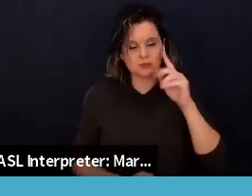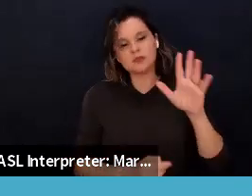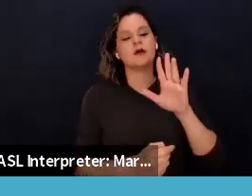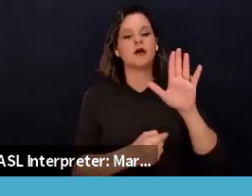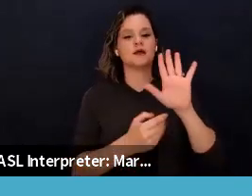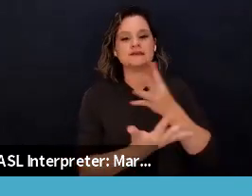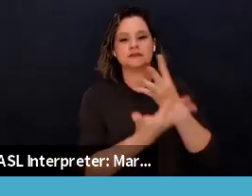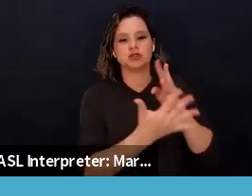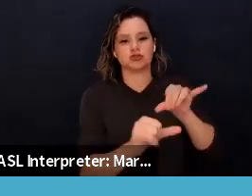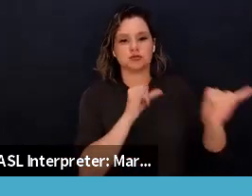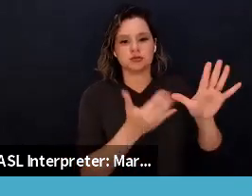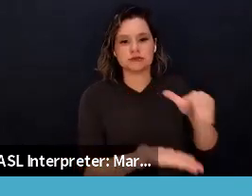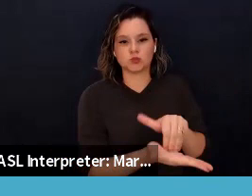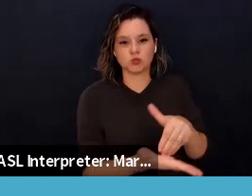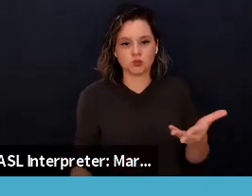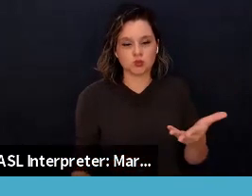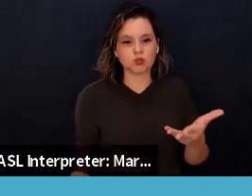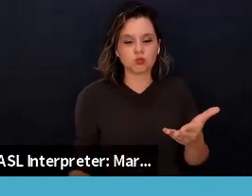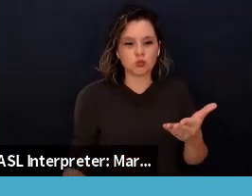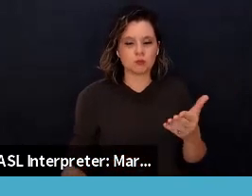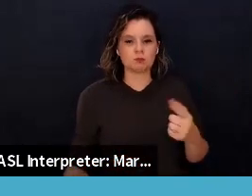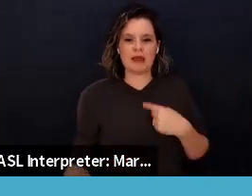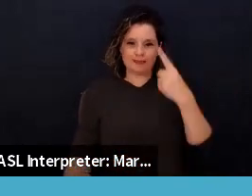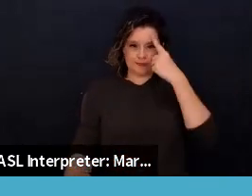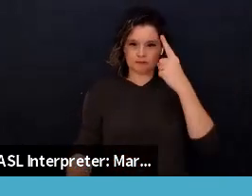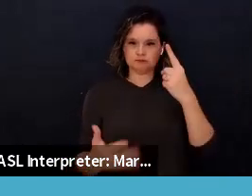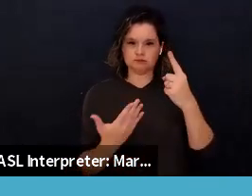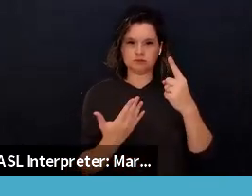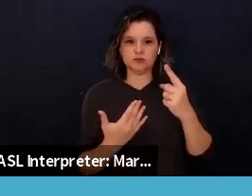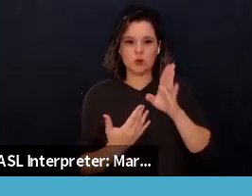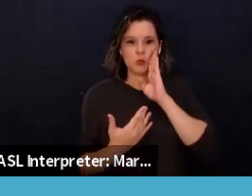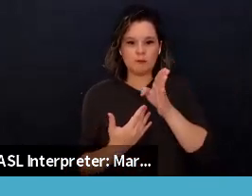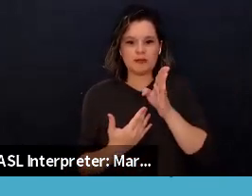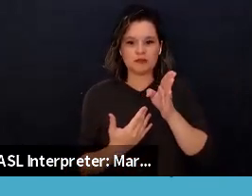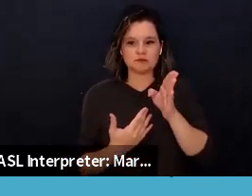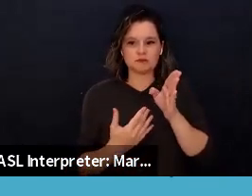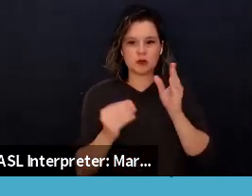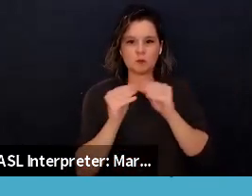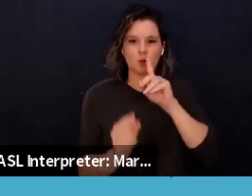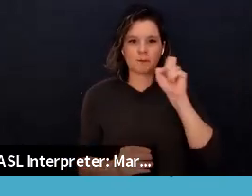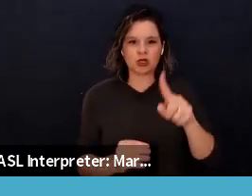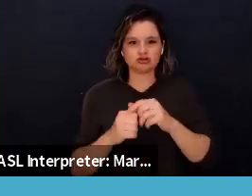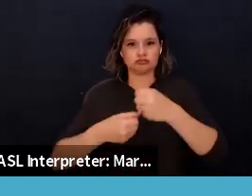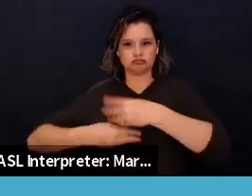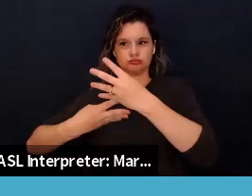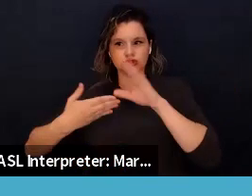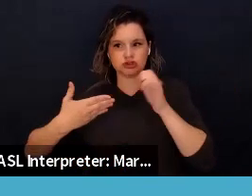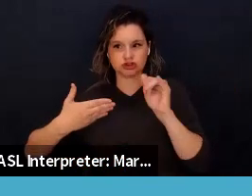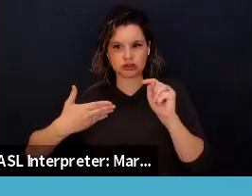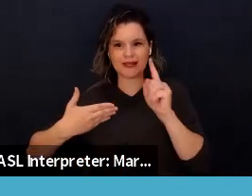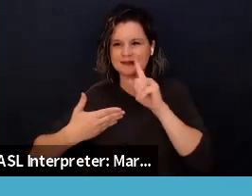que eso va a aparecer como una pregunta en la pantalla.